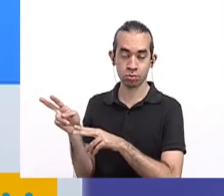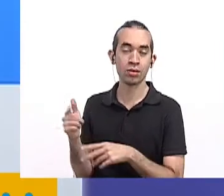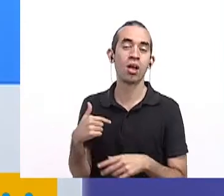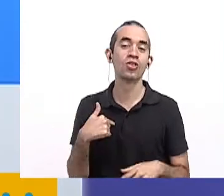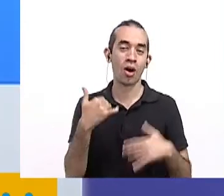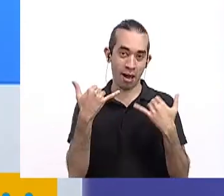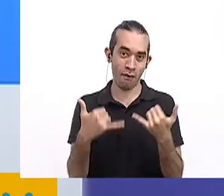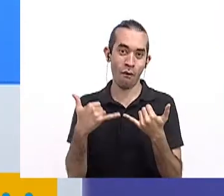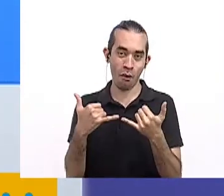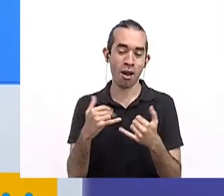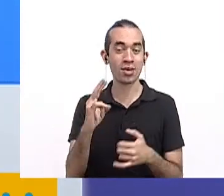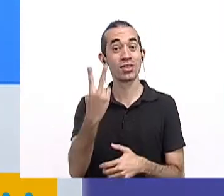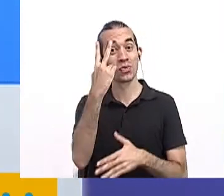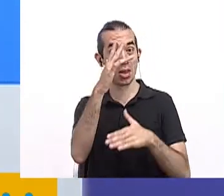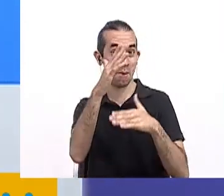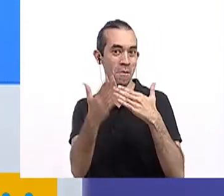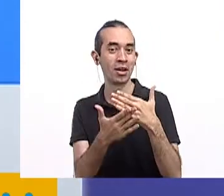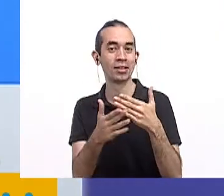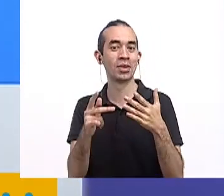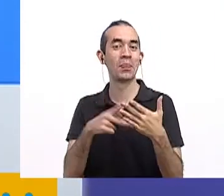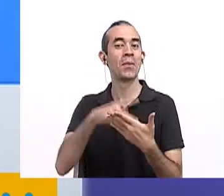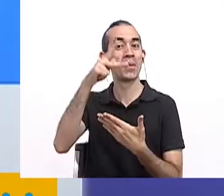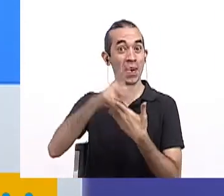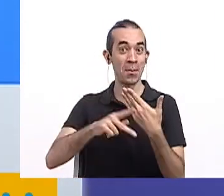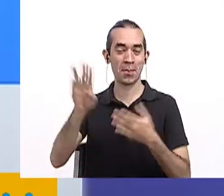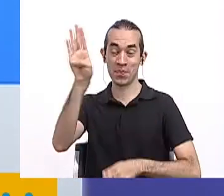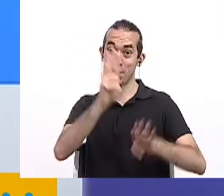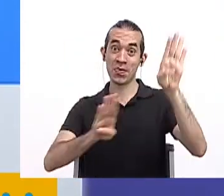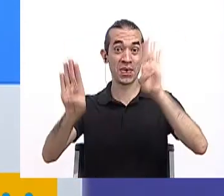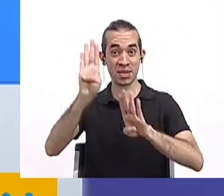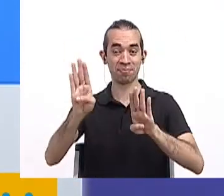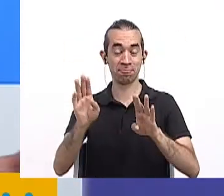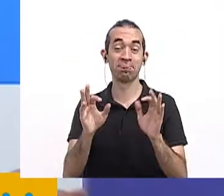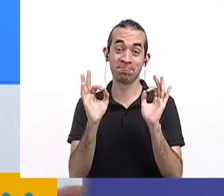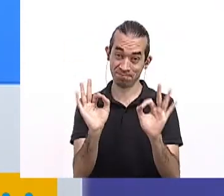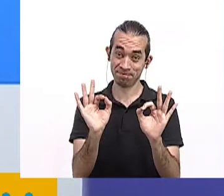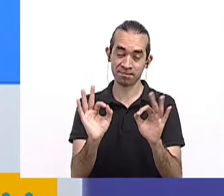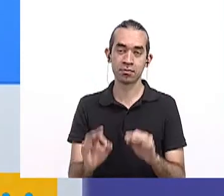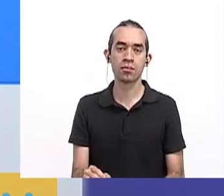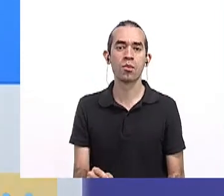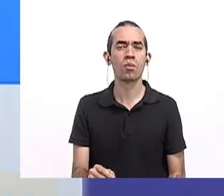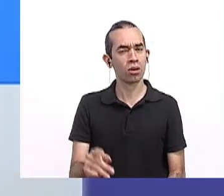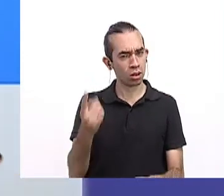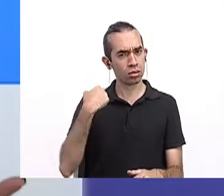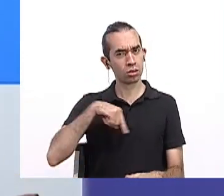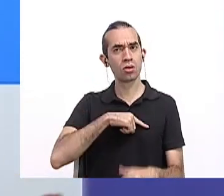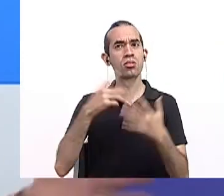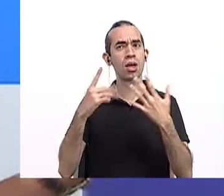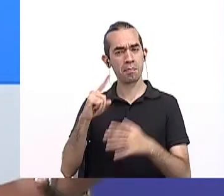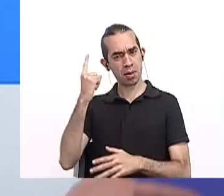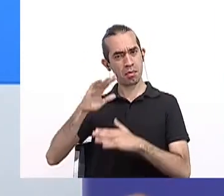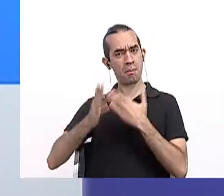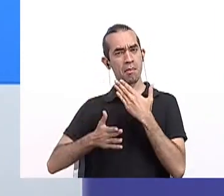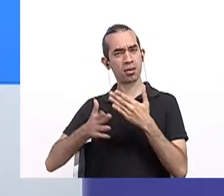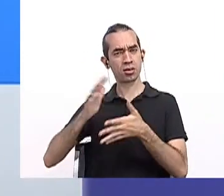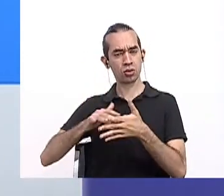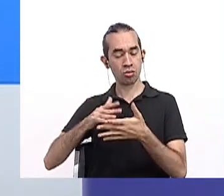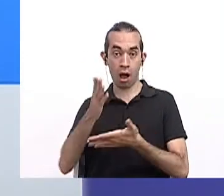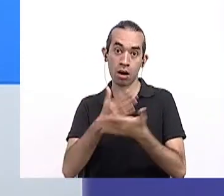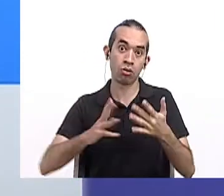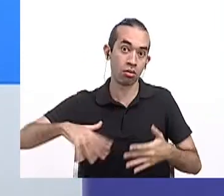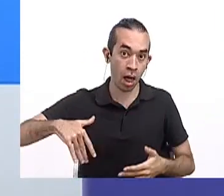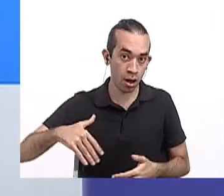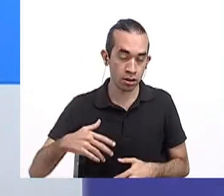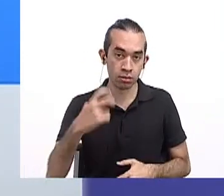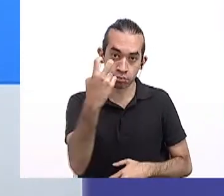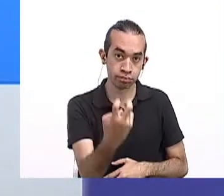acompañando en esta segunda parte del programa de biología bueno que estuvimos estudiando en la primera parte por si llegaron tarde o si